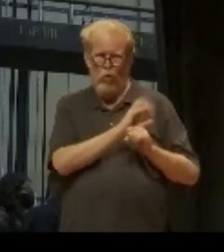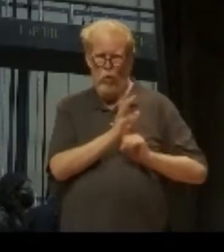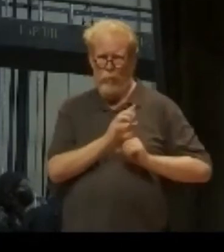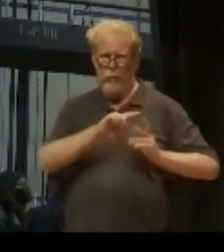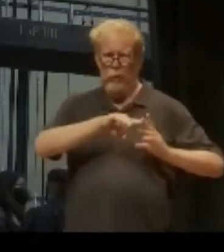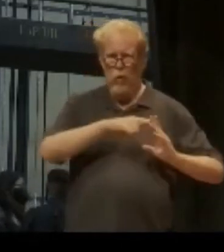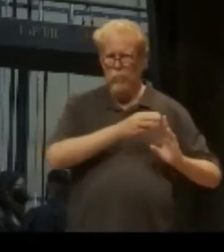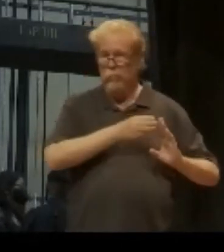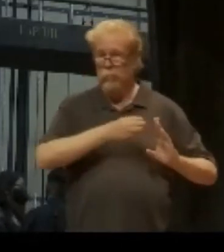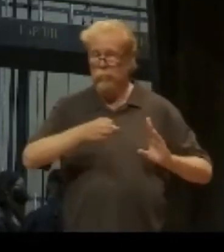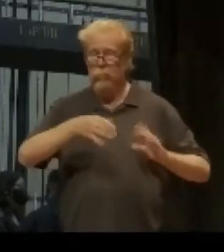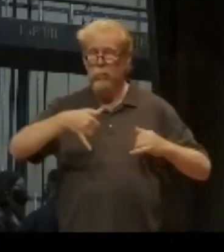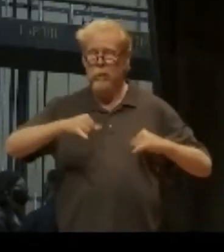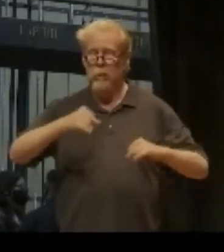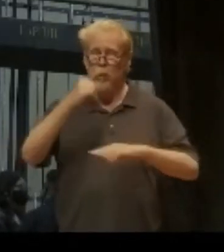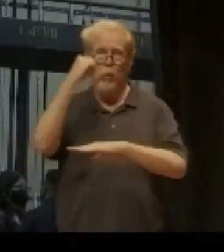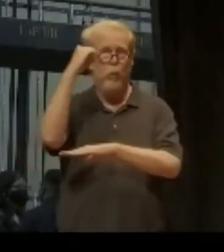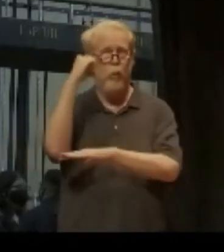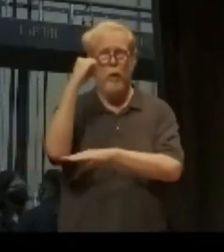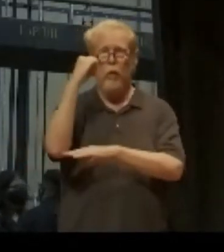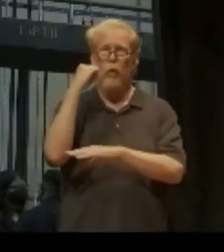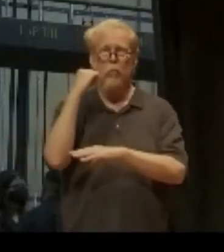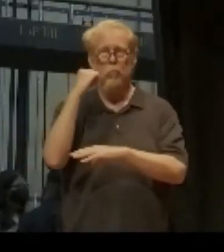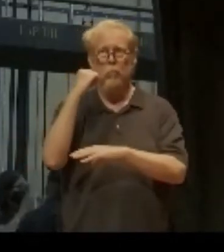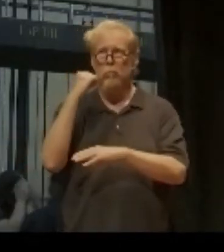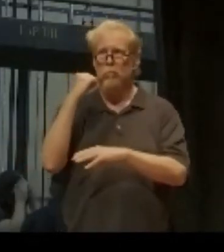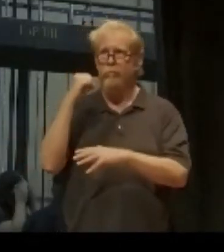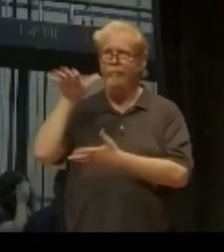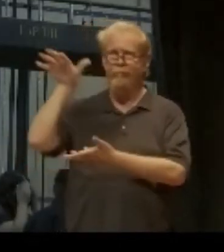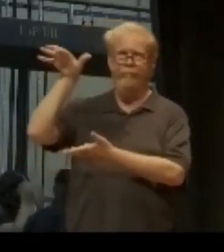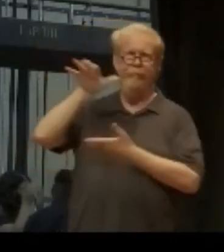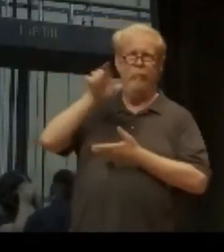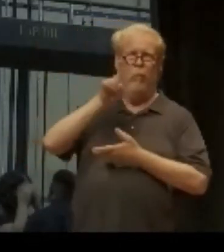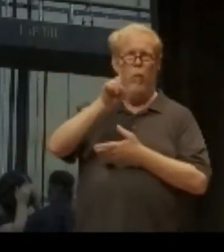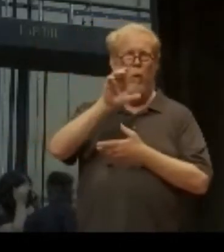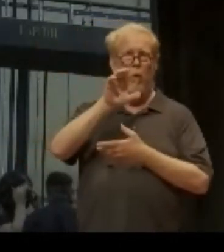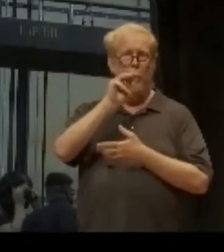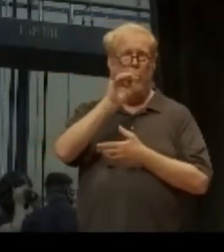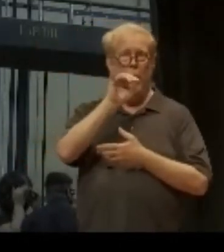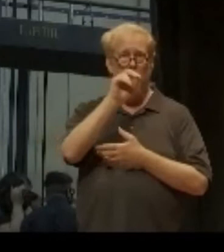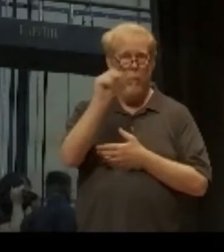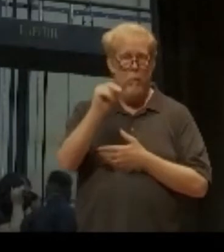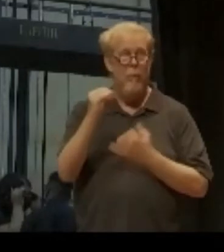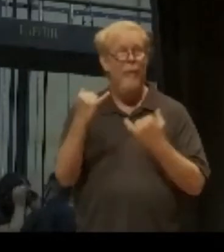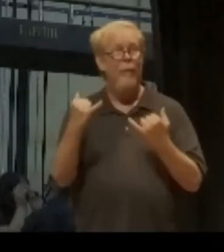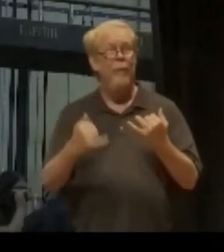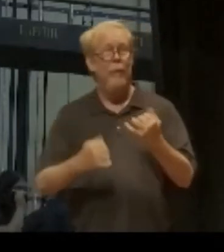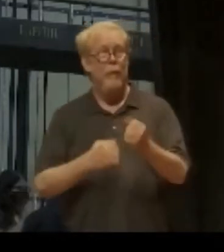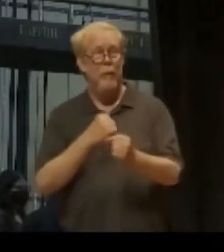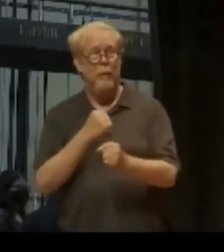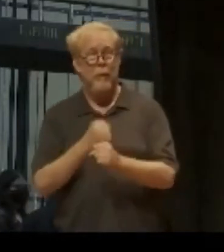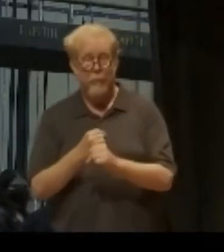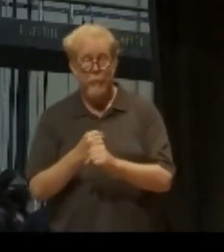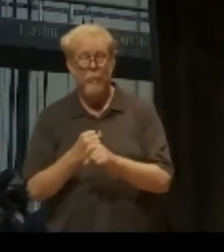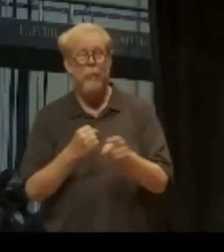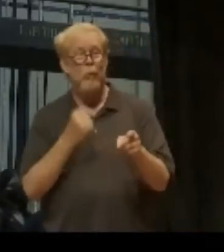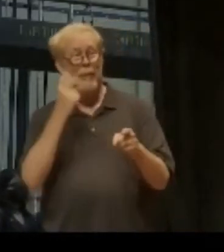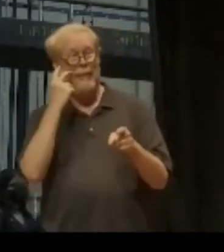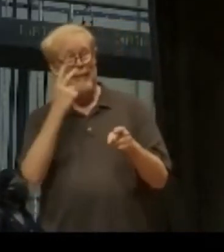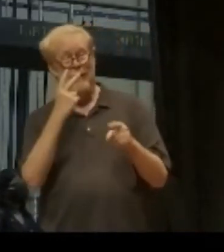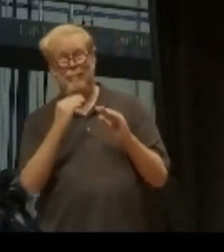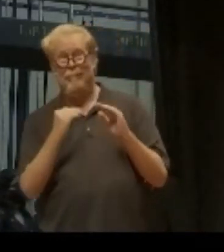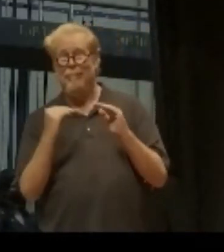acuérdense que COVID nos golpeó pues en la primavera del 2020 y se perdieron incluso varias becas, pero aún